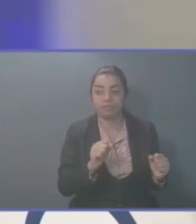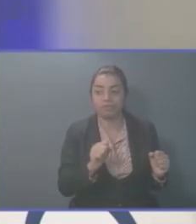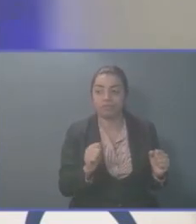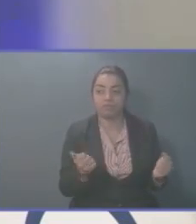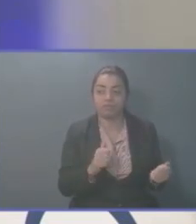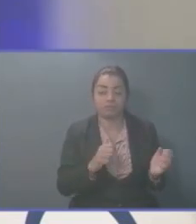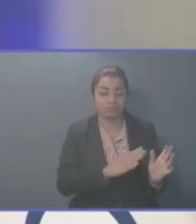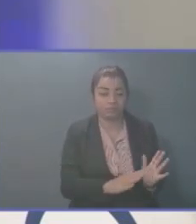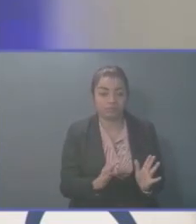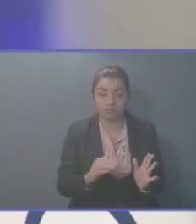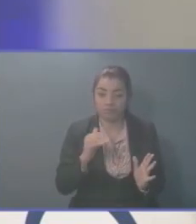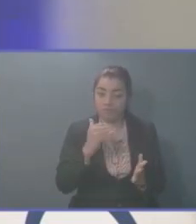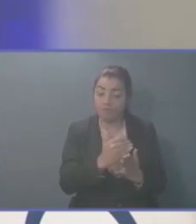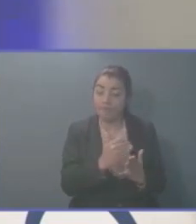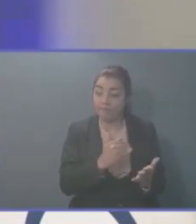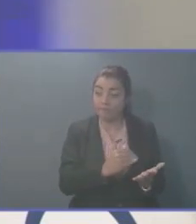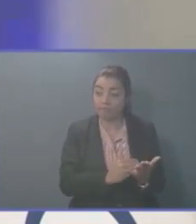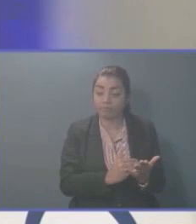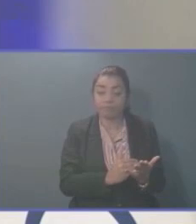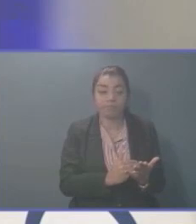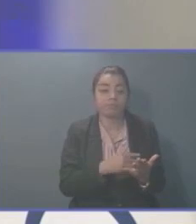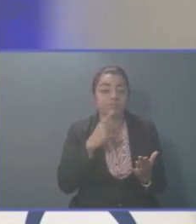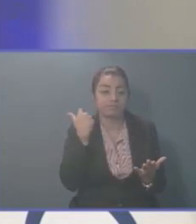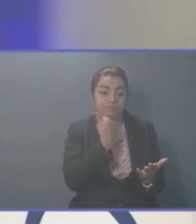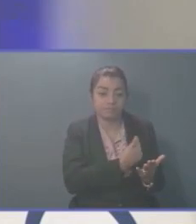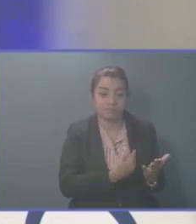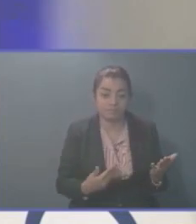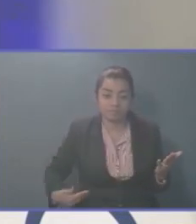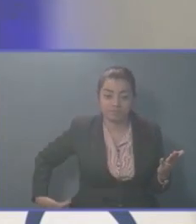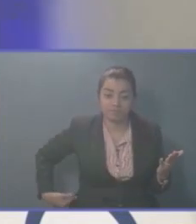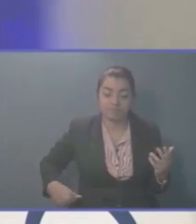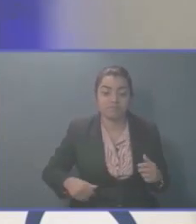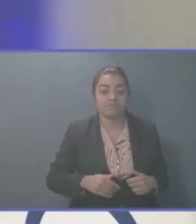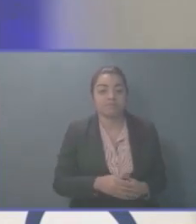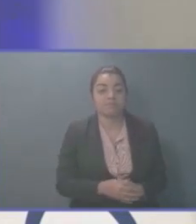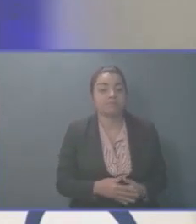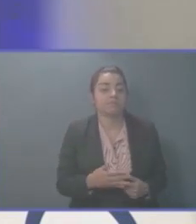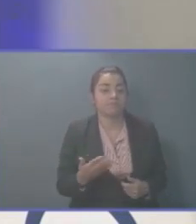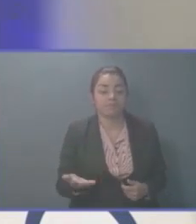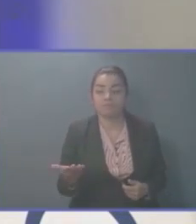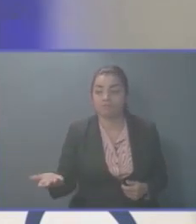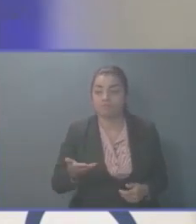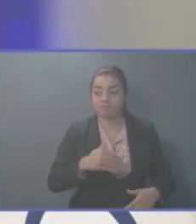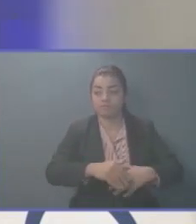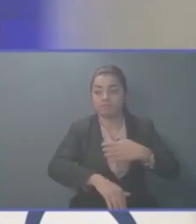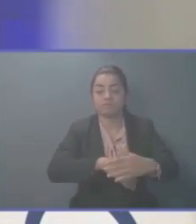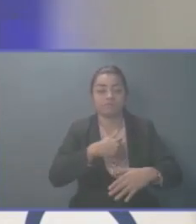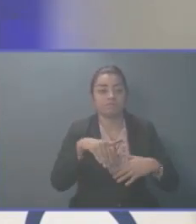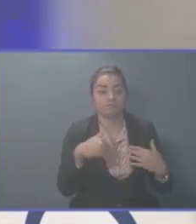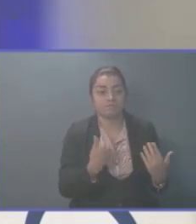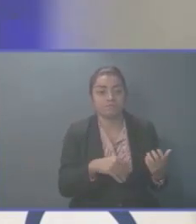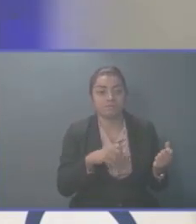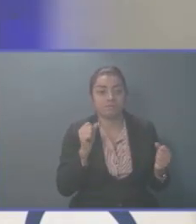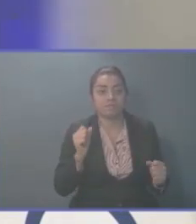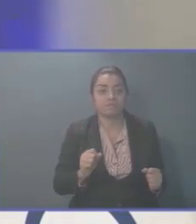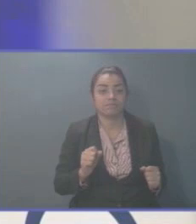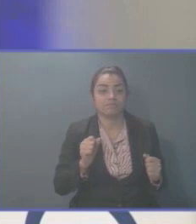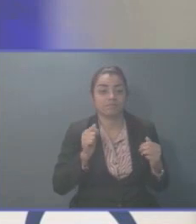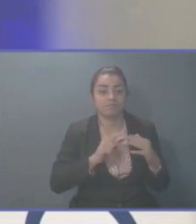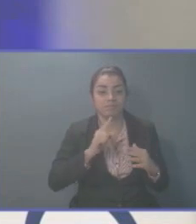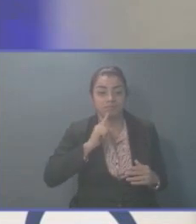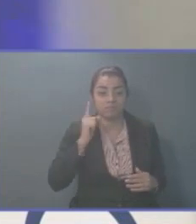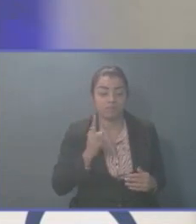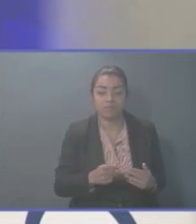Ni la Asamblea le va a ir a decir al presidente qué tiene que hacer, ni el presidente puede venir a la Asamblea a